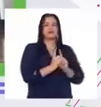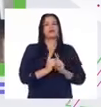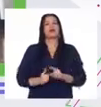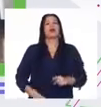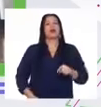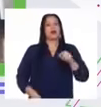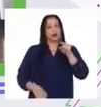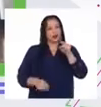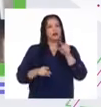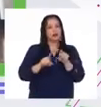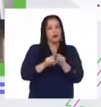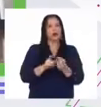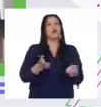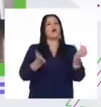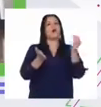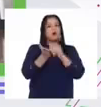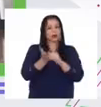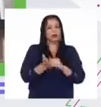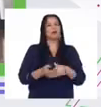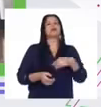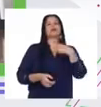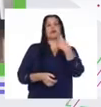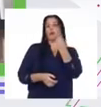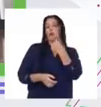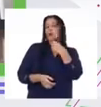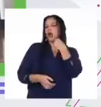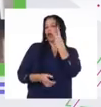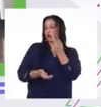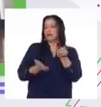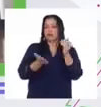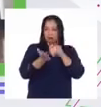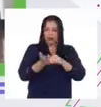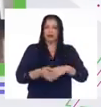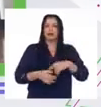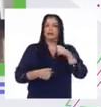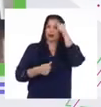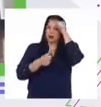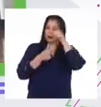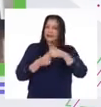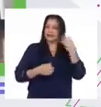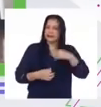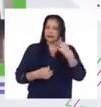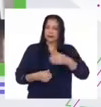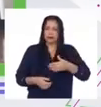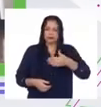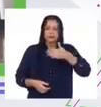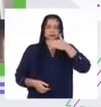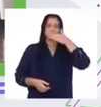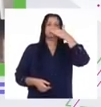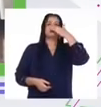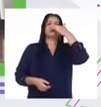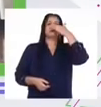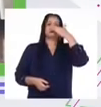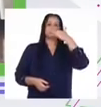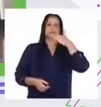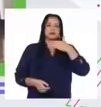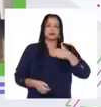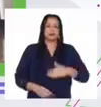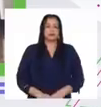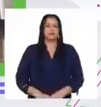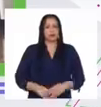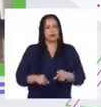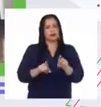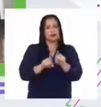eso también lo pueden repetir una o dos veces más, siempre respirando por la nariz. Y luego también